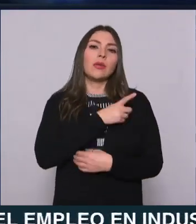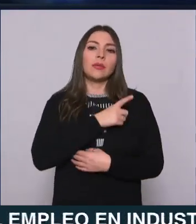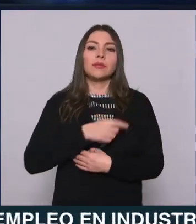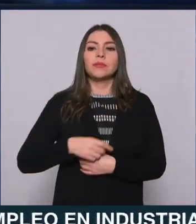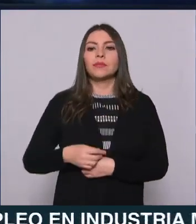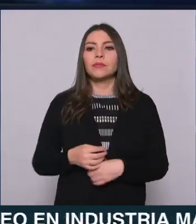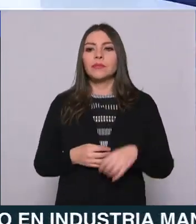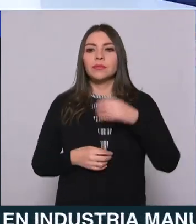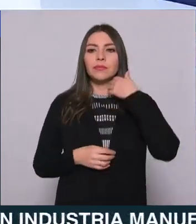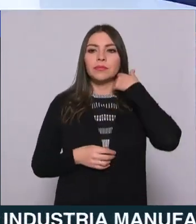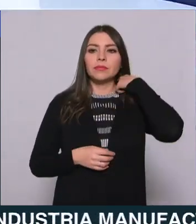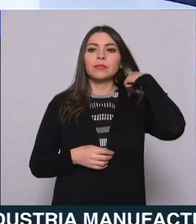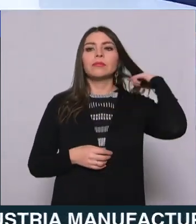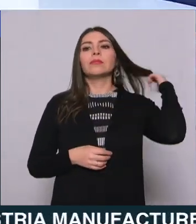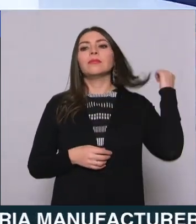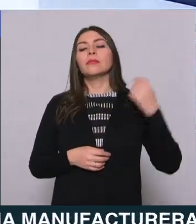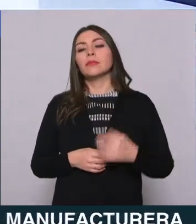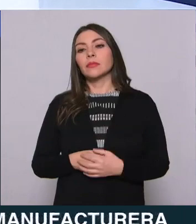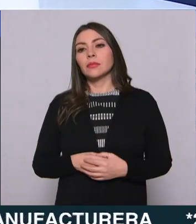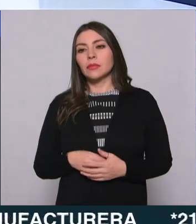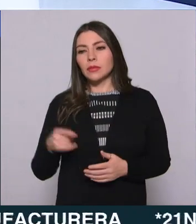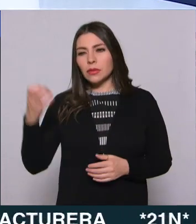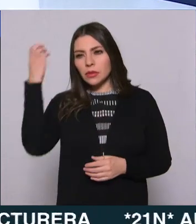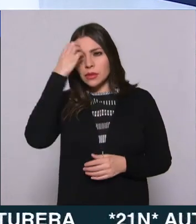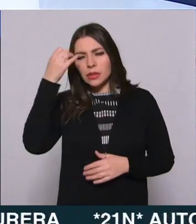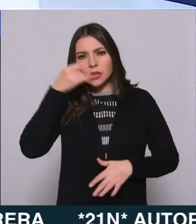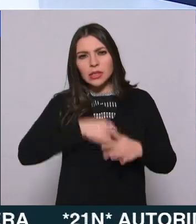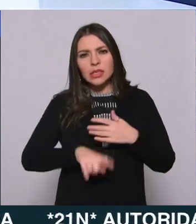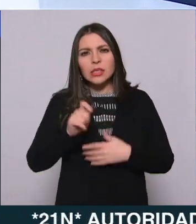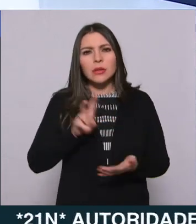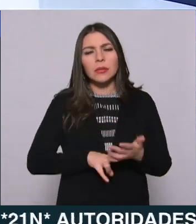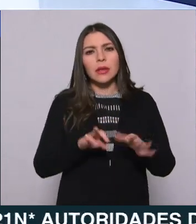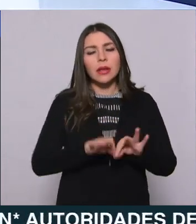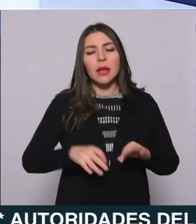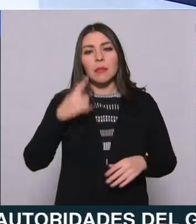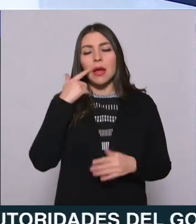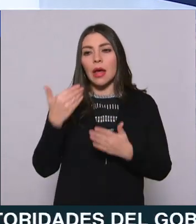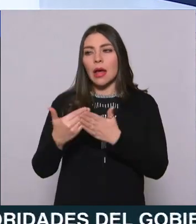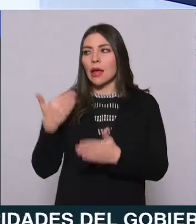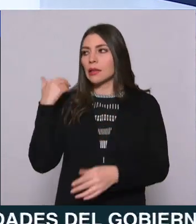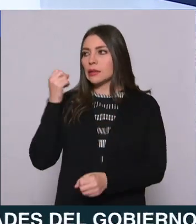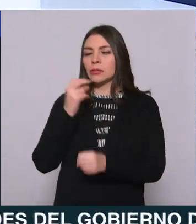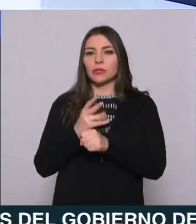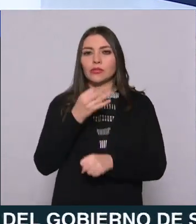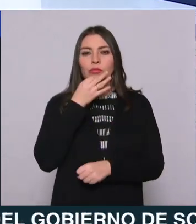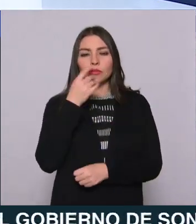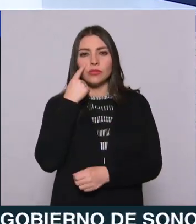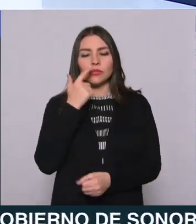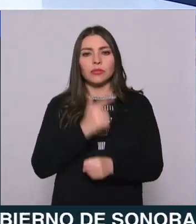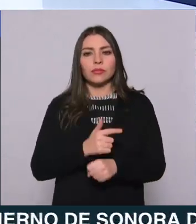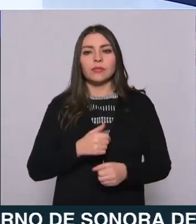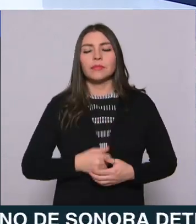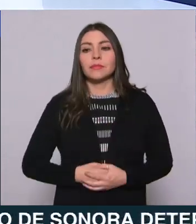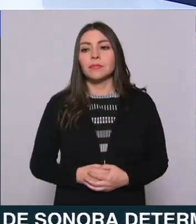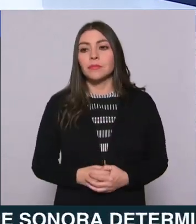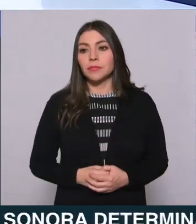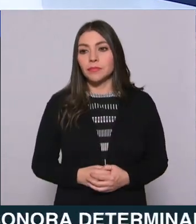Itzel, ¿cuál es la importancia de llevar a cabo un análisis y con él una detección temprana? Es muy importante